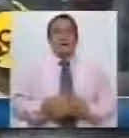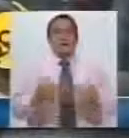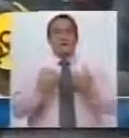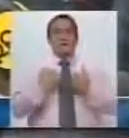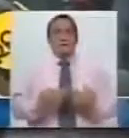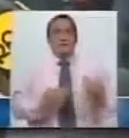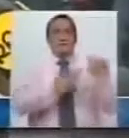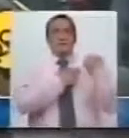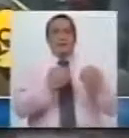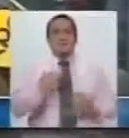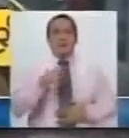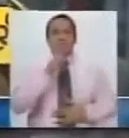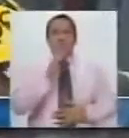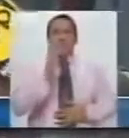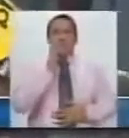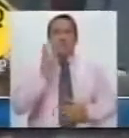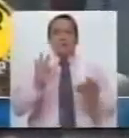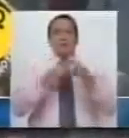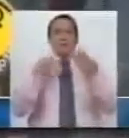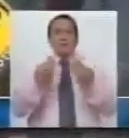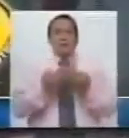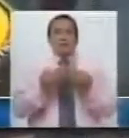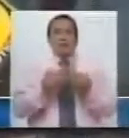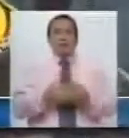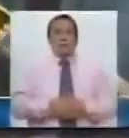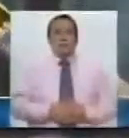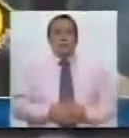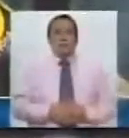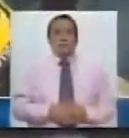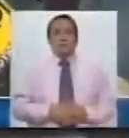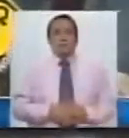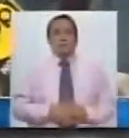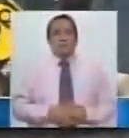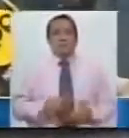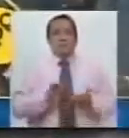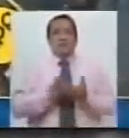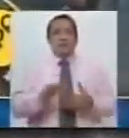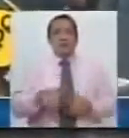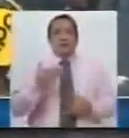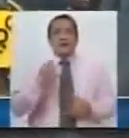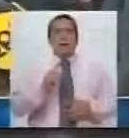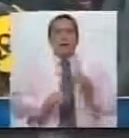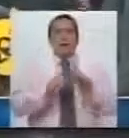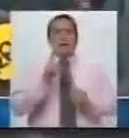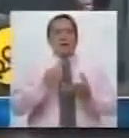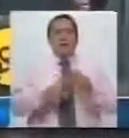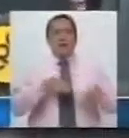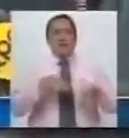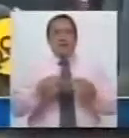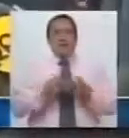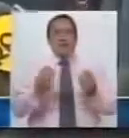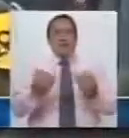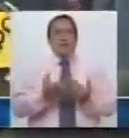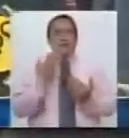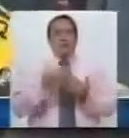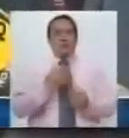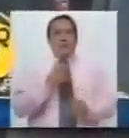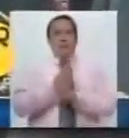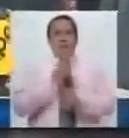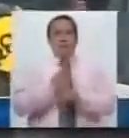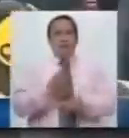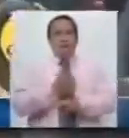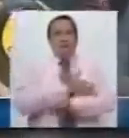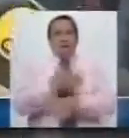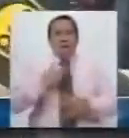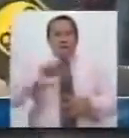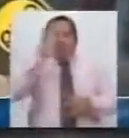tomar conciencia los padres de familia, que hay algo que hacer que es muy simple para prevenir el cáncer del